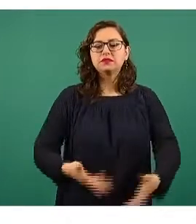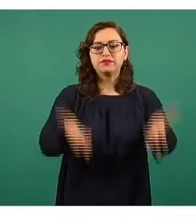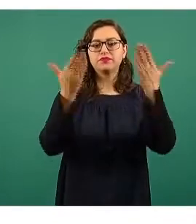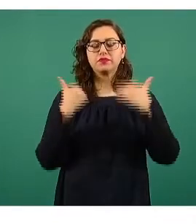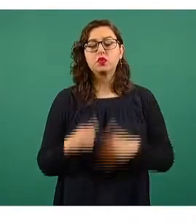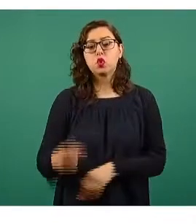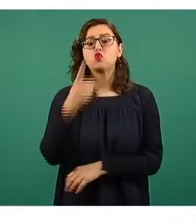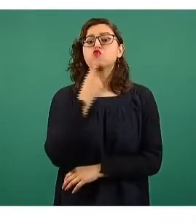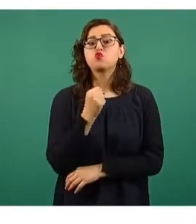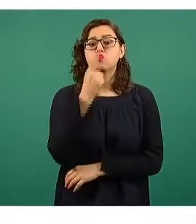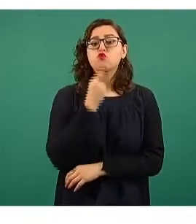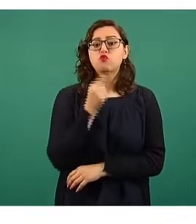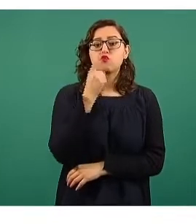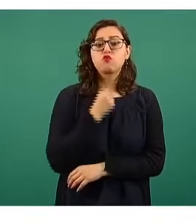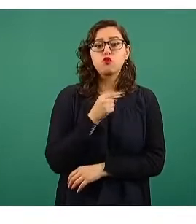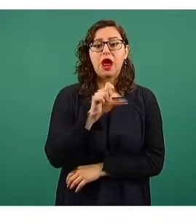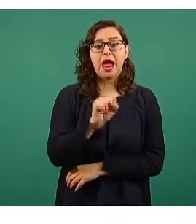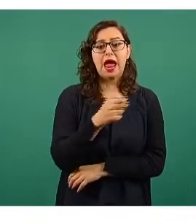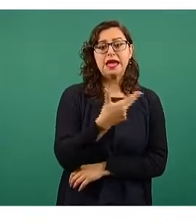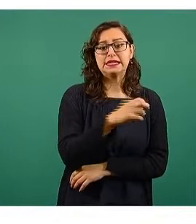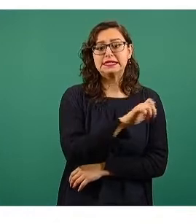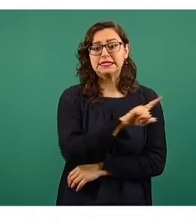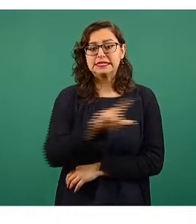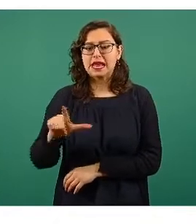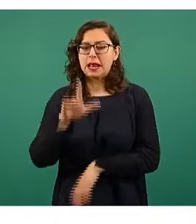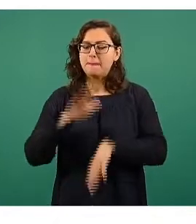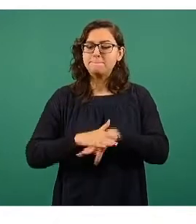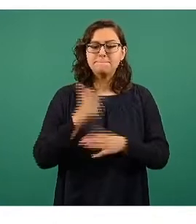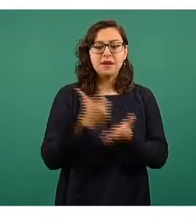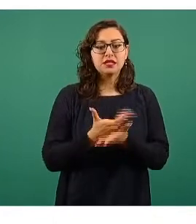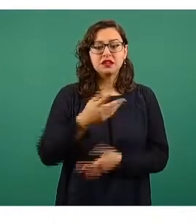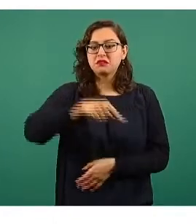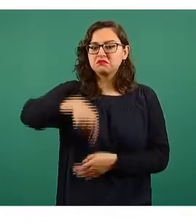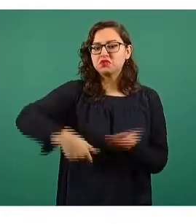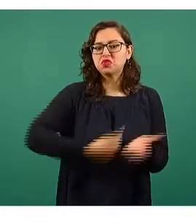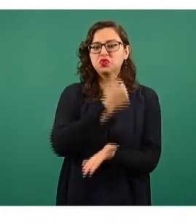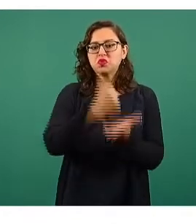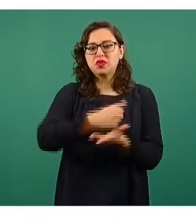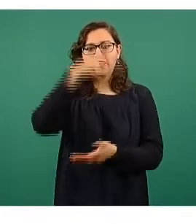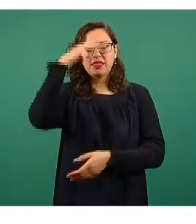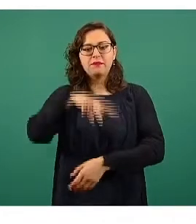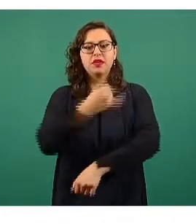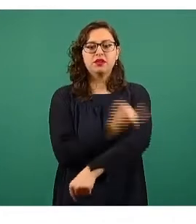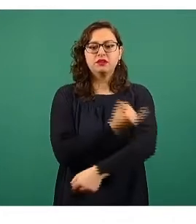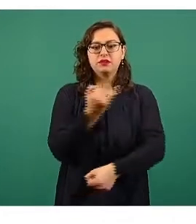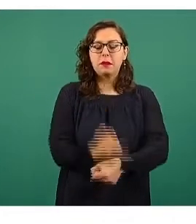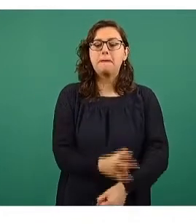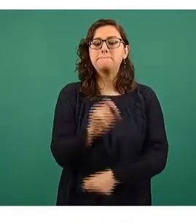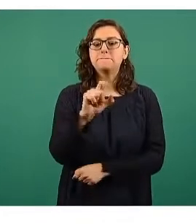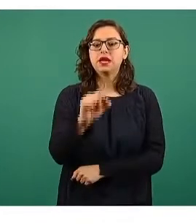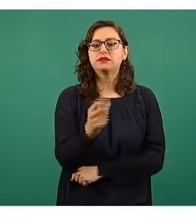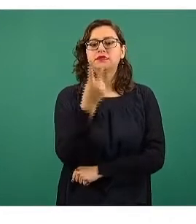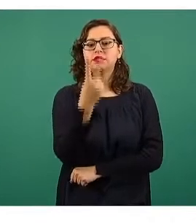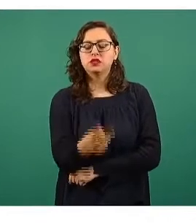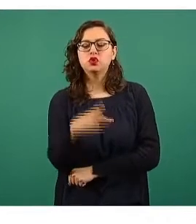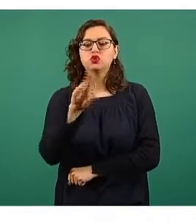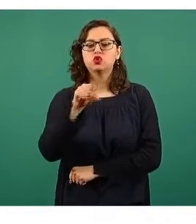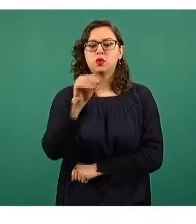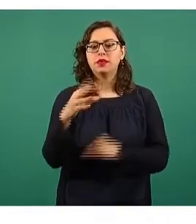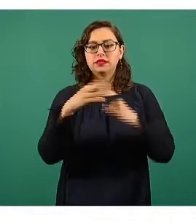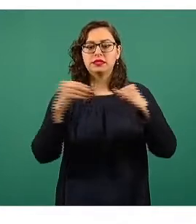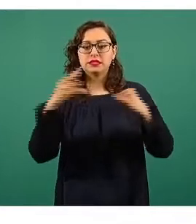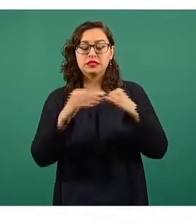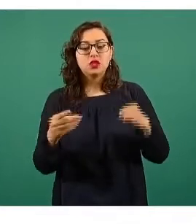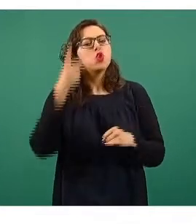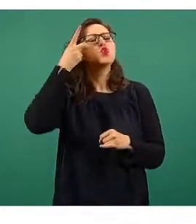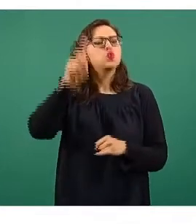la gasolina premium, Shell tiene el precio más alto aquí en Iztapalapa, en la Ciudad de México, 22 pesos con 90 centavos, con un